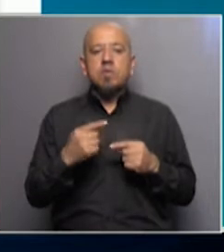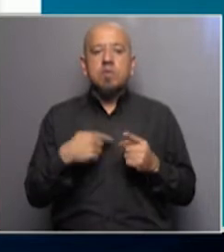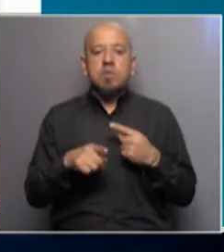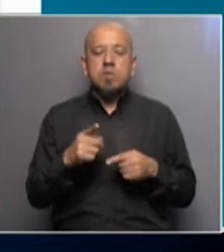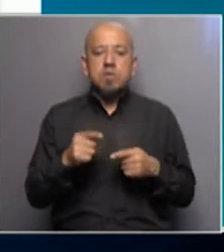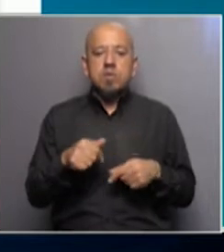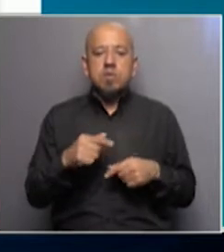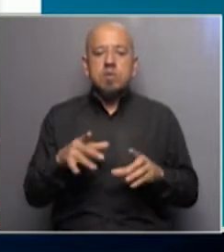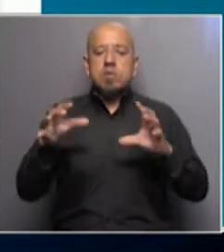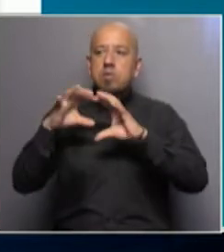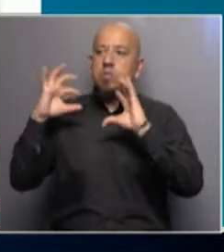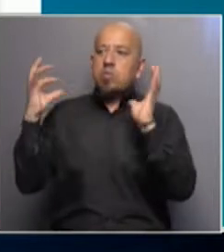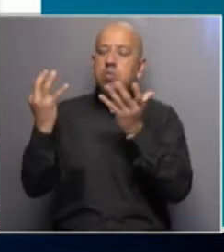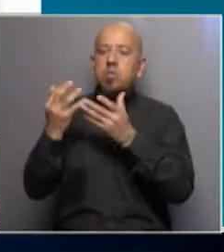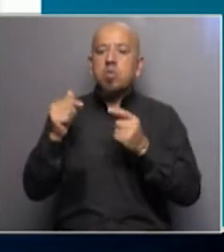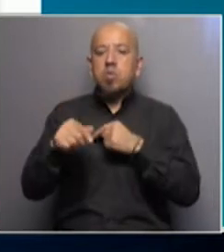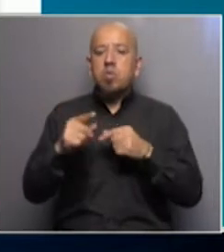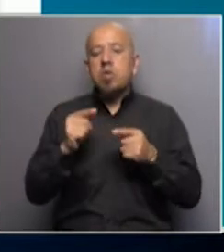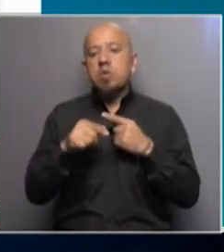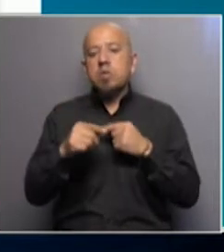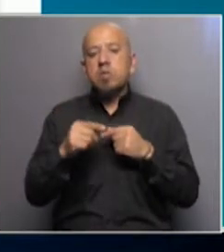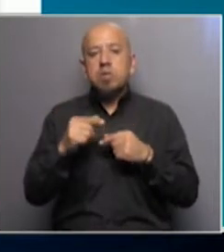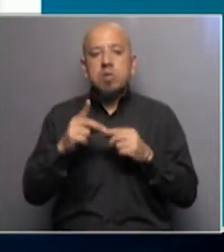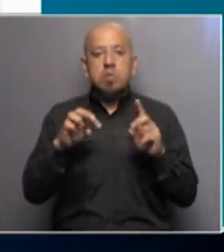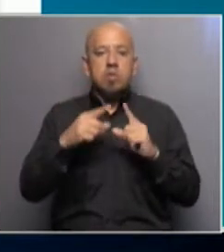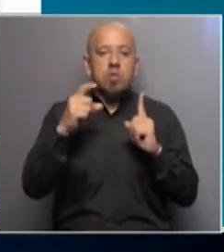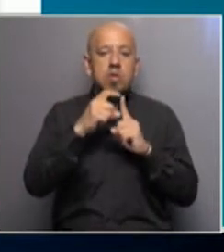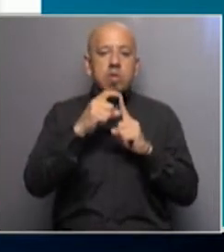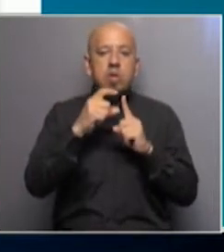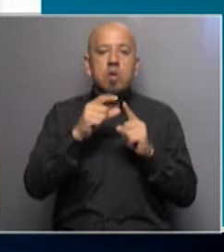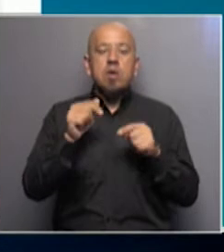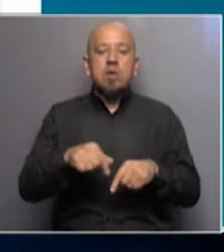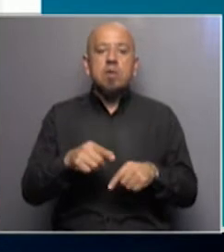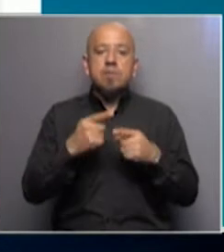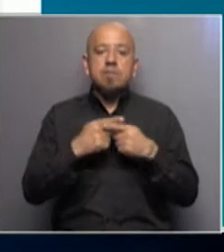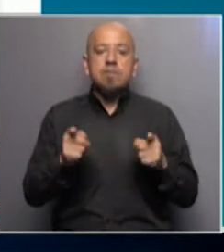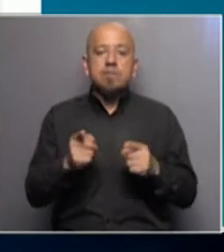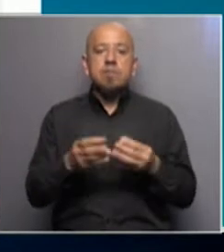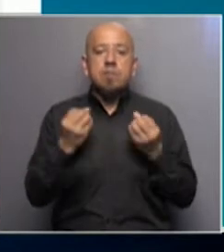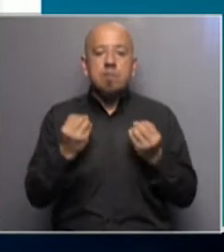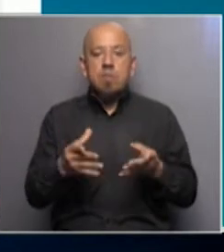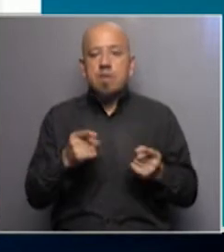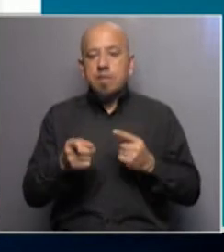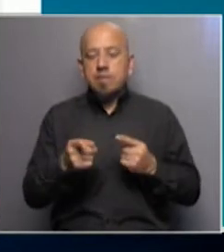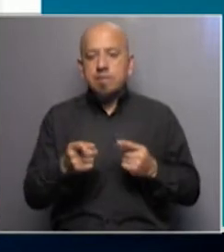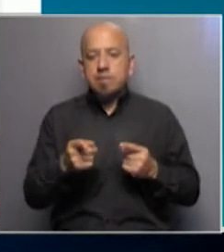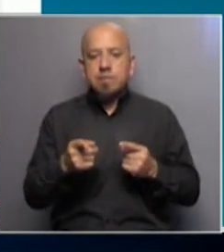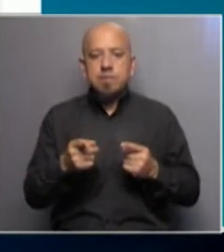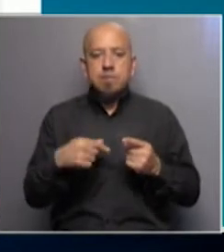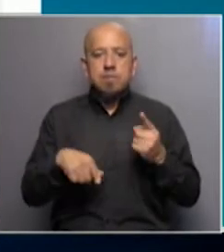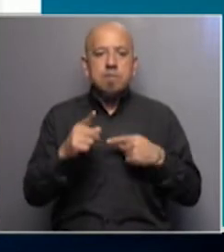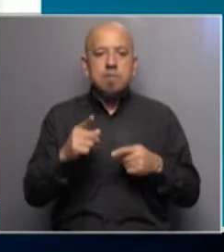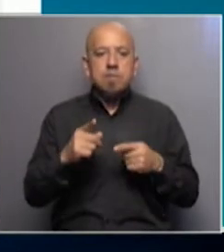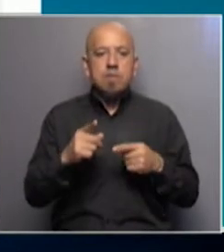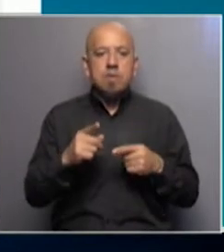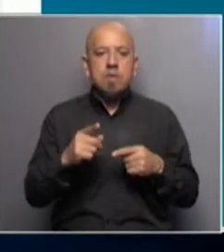eso, en el mundo la tendencia ha sido de fortalecimiento del dólar. Y acá vamos a contrapelo. ¿Por qué? Bueno, ahí es donde entramos en el terreno más